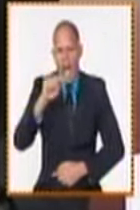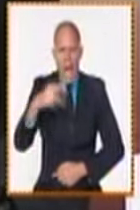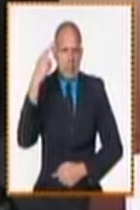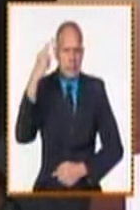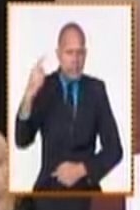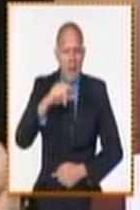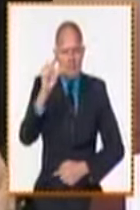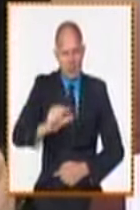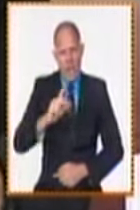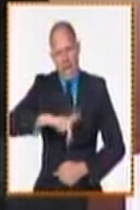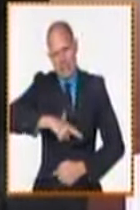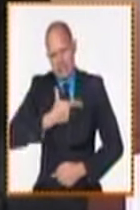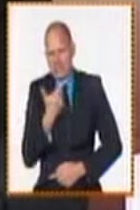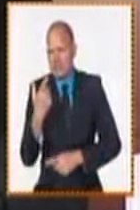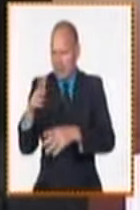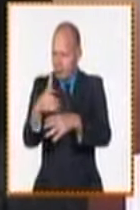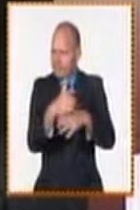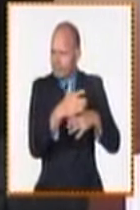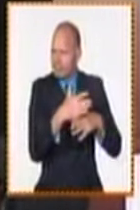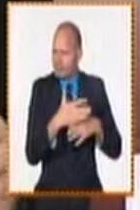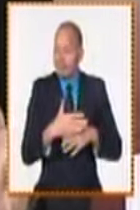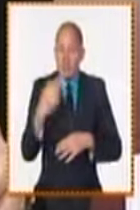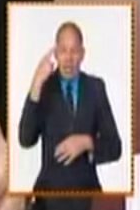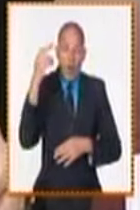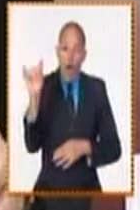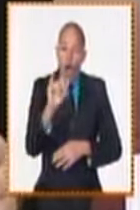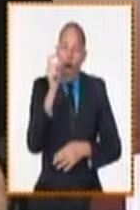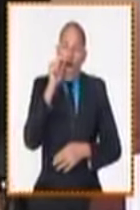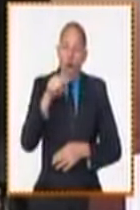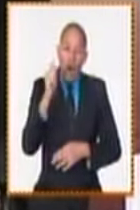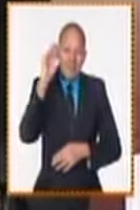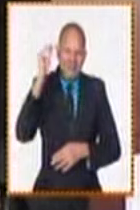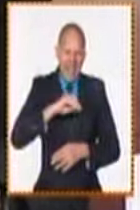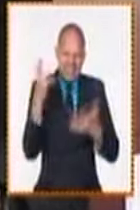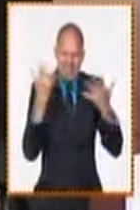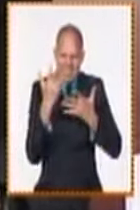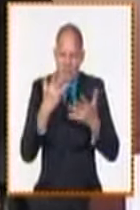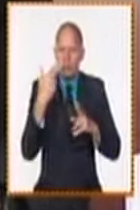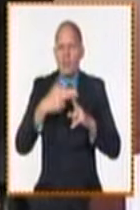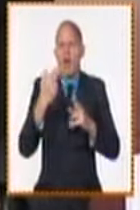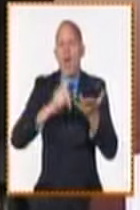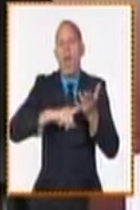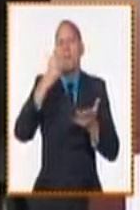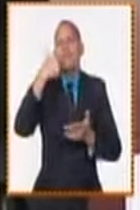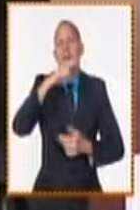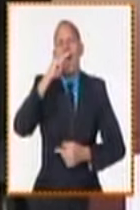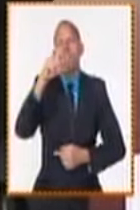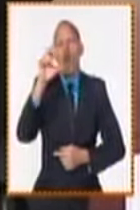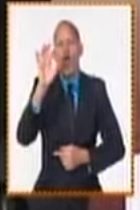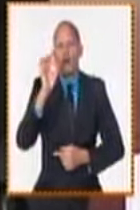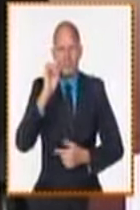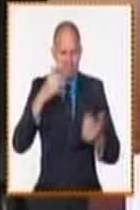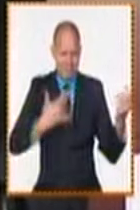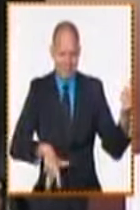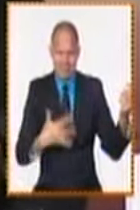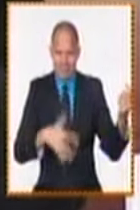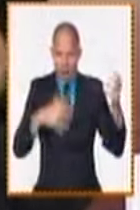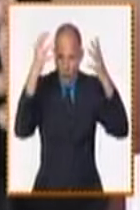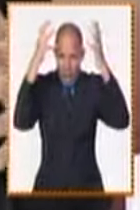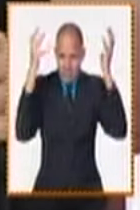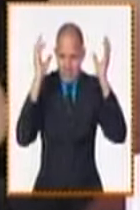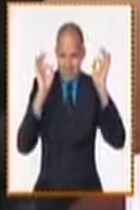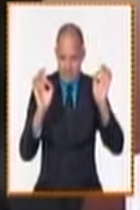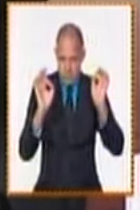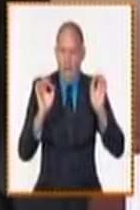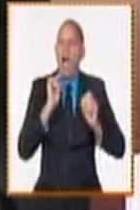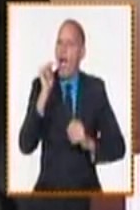80 años del nacimiento de Pablo Milanés, cantor de esta ciudad, y también los 60 años del original de Manzanillo, un